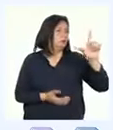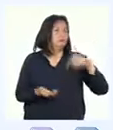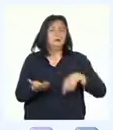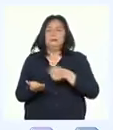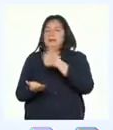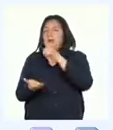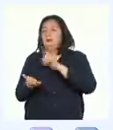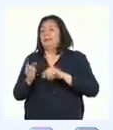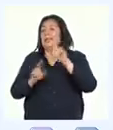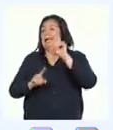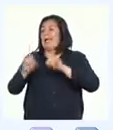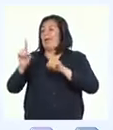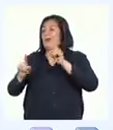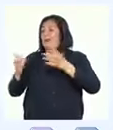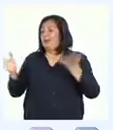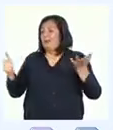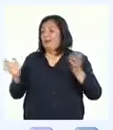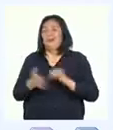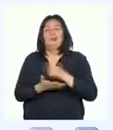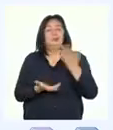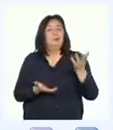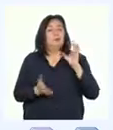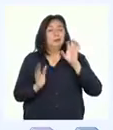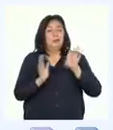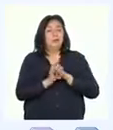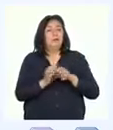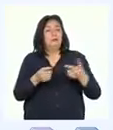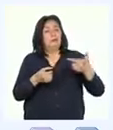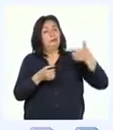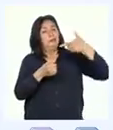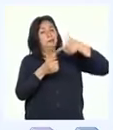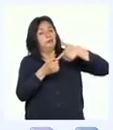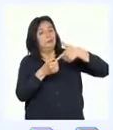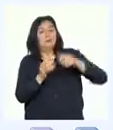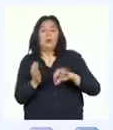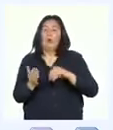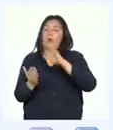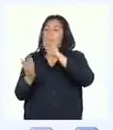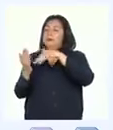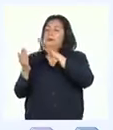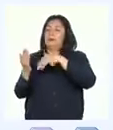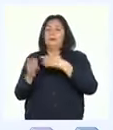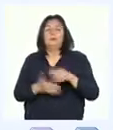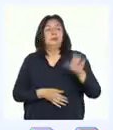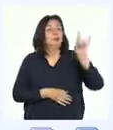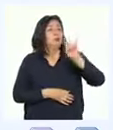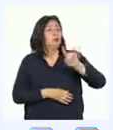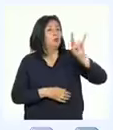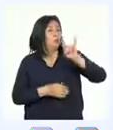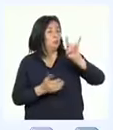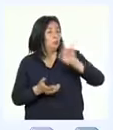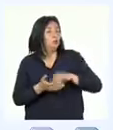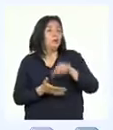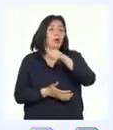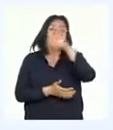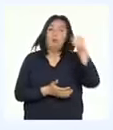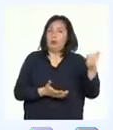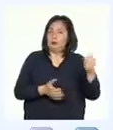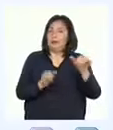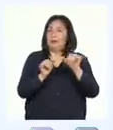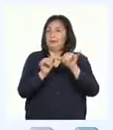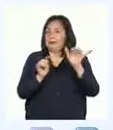para algunos productos o sustancias como la gasolina y la pintura, suele utilizarse otra